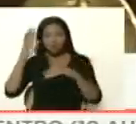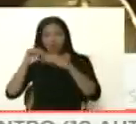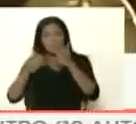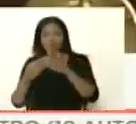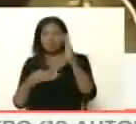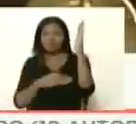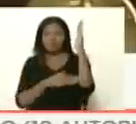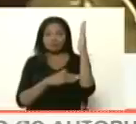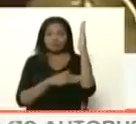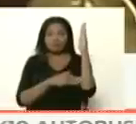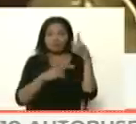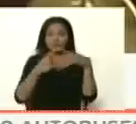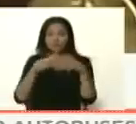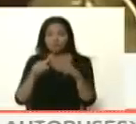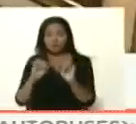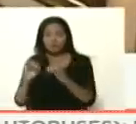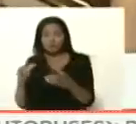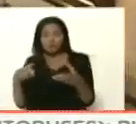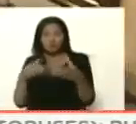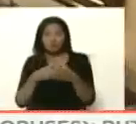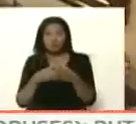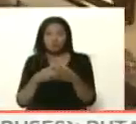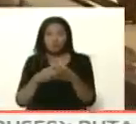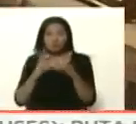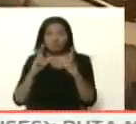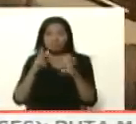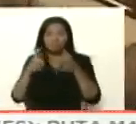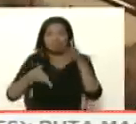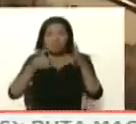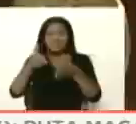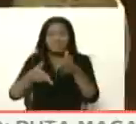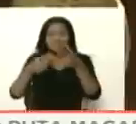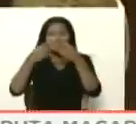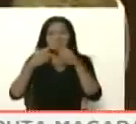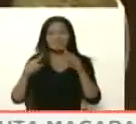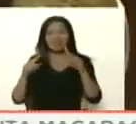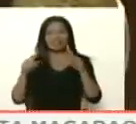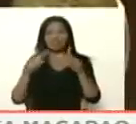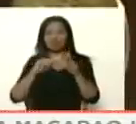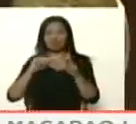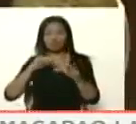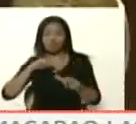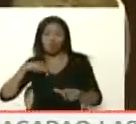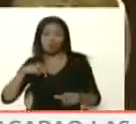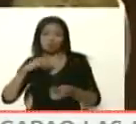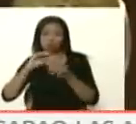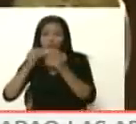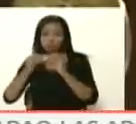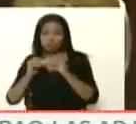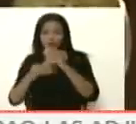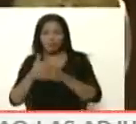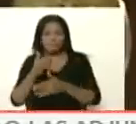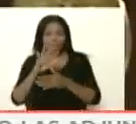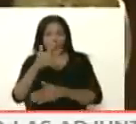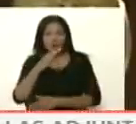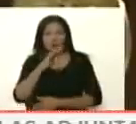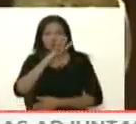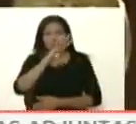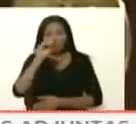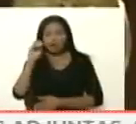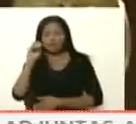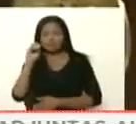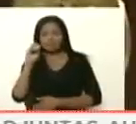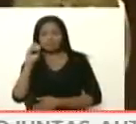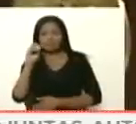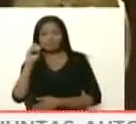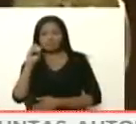embargo, la configuración de rieles es distinta y hemos logrado reparar no menos de 40 máquinas de vía